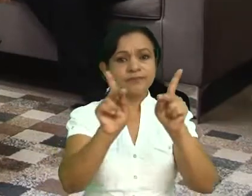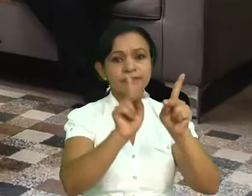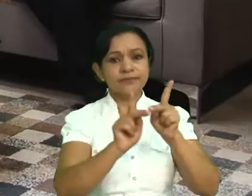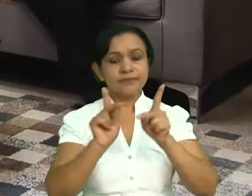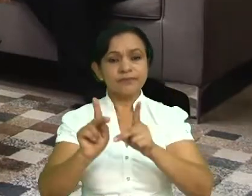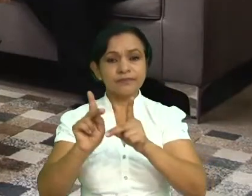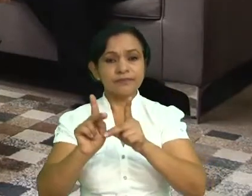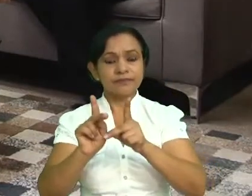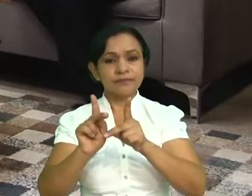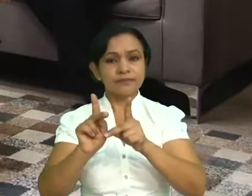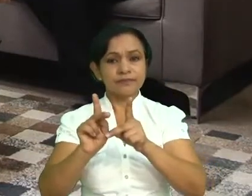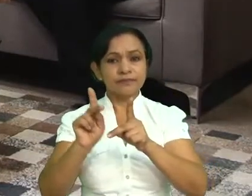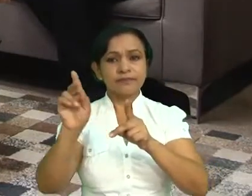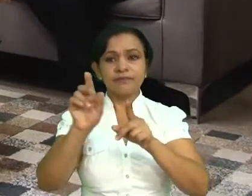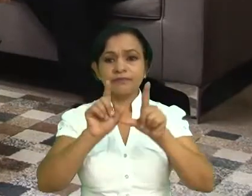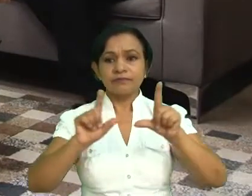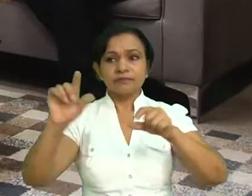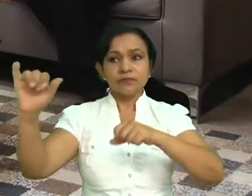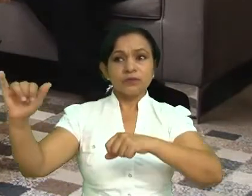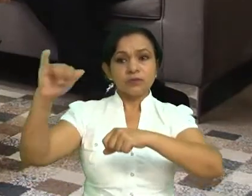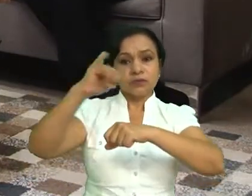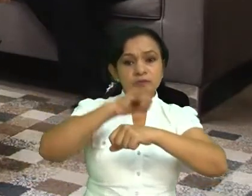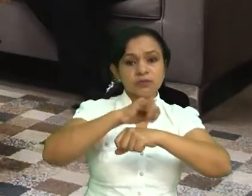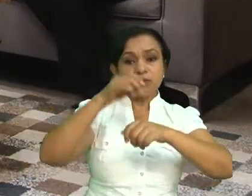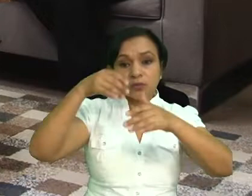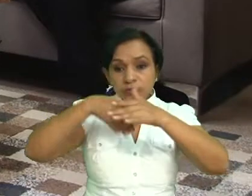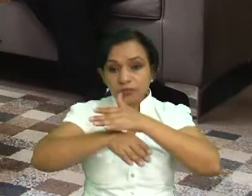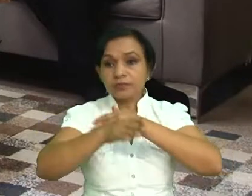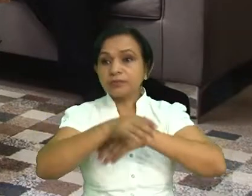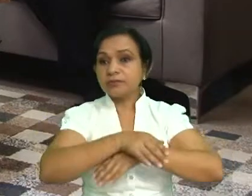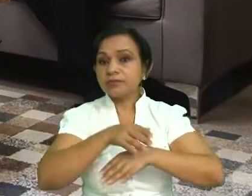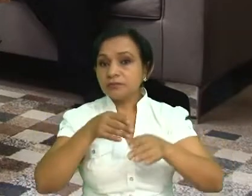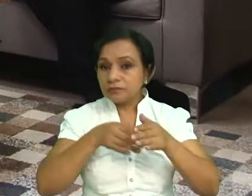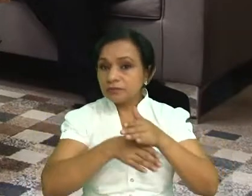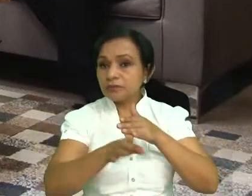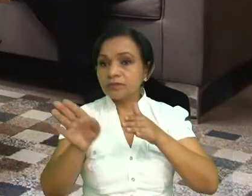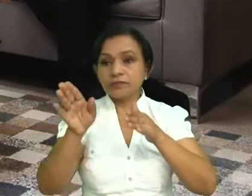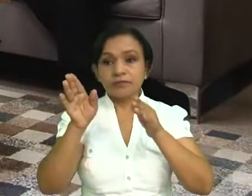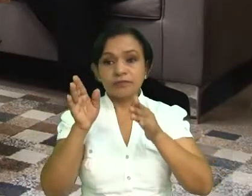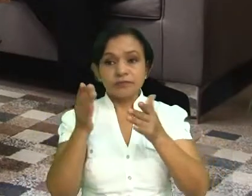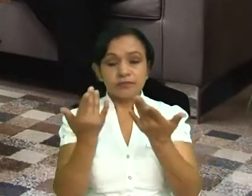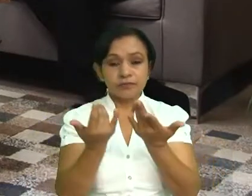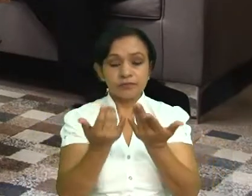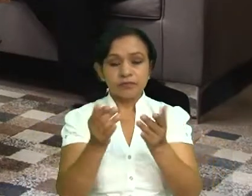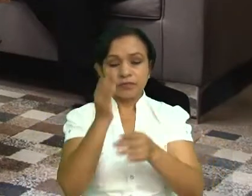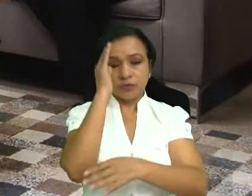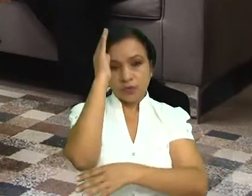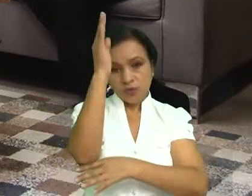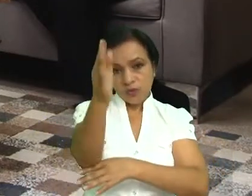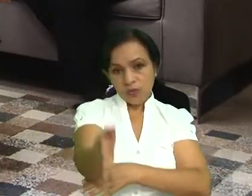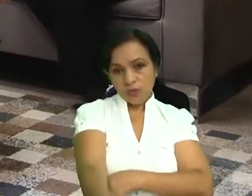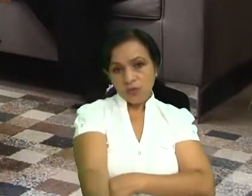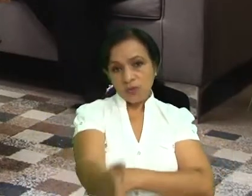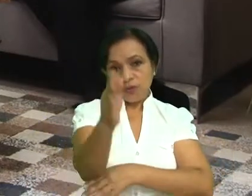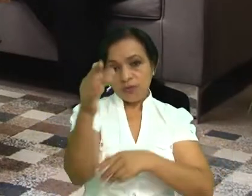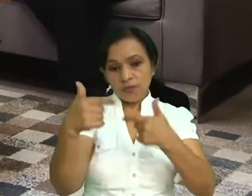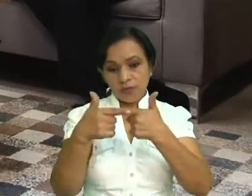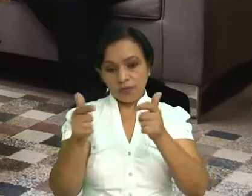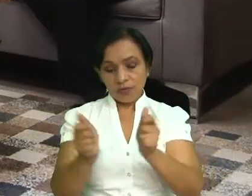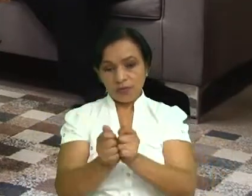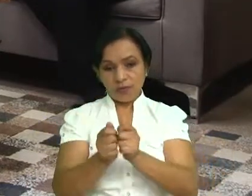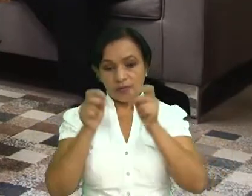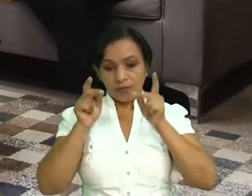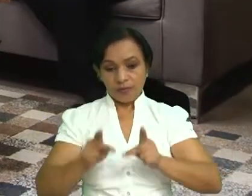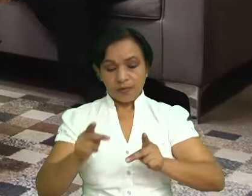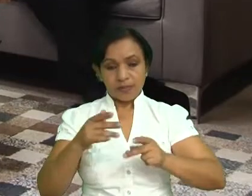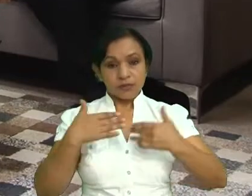que viene migrando de un lugar a otro. Entonces, cada vez que uno pasa por una unidad fronteriza, está el equipo de salud,